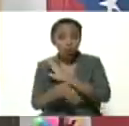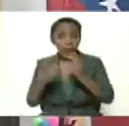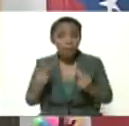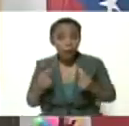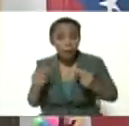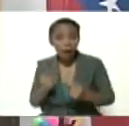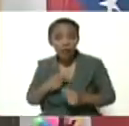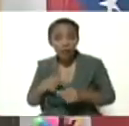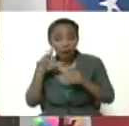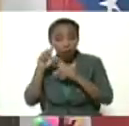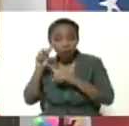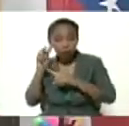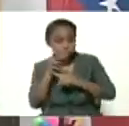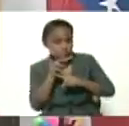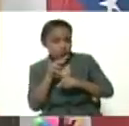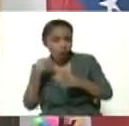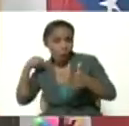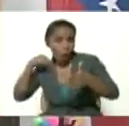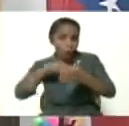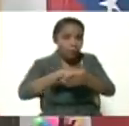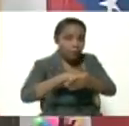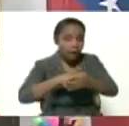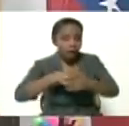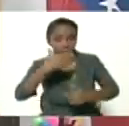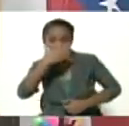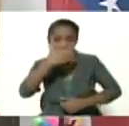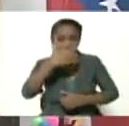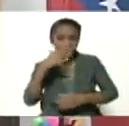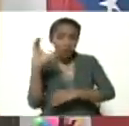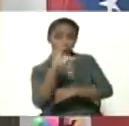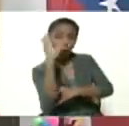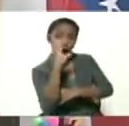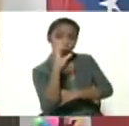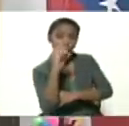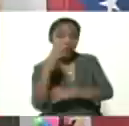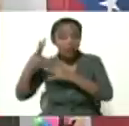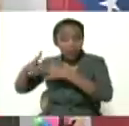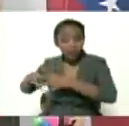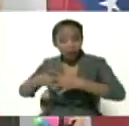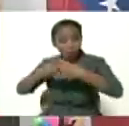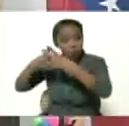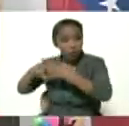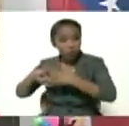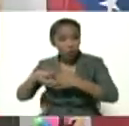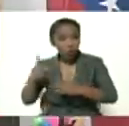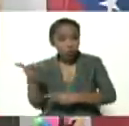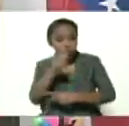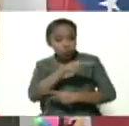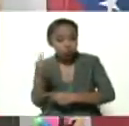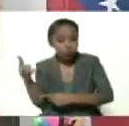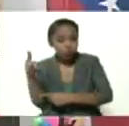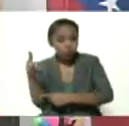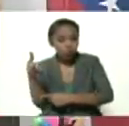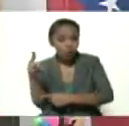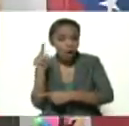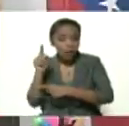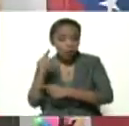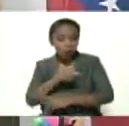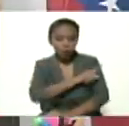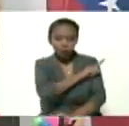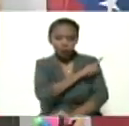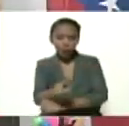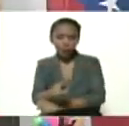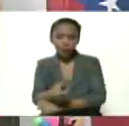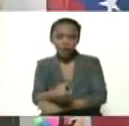de focos golpistas y terroristas desde Colombia y desde Estados Unidos. han dado la orden